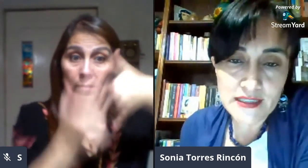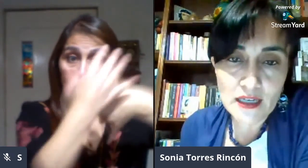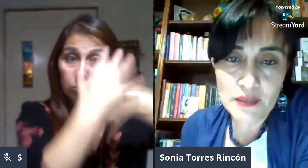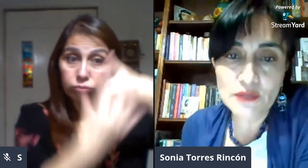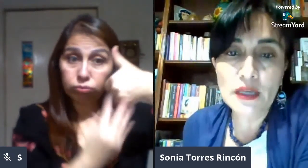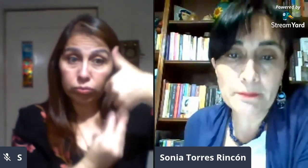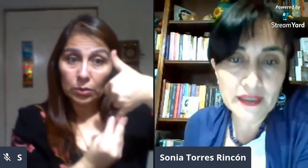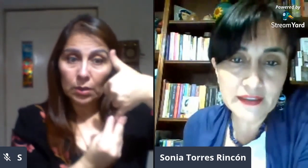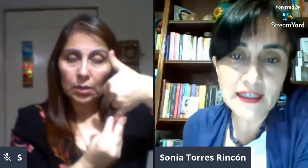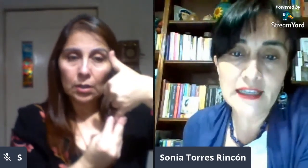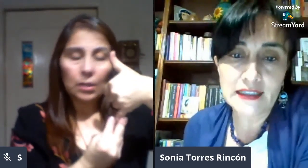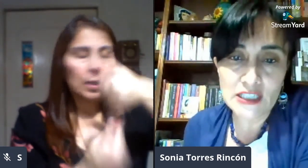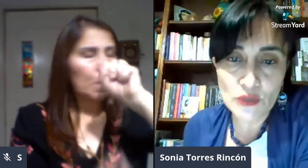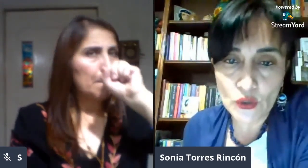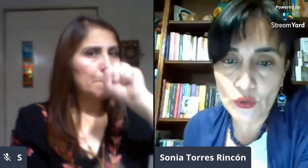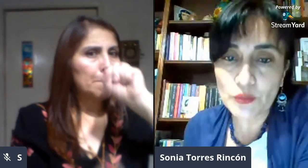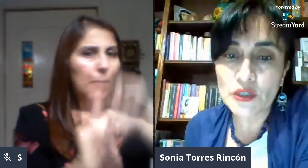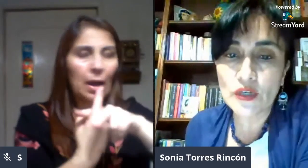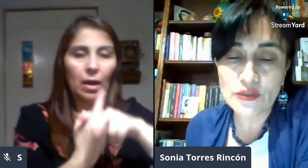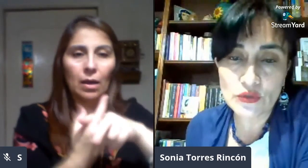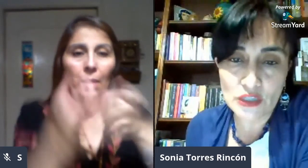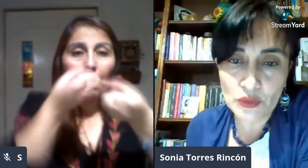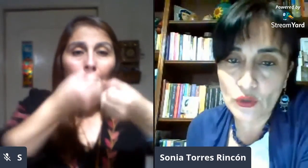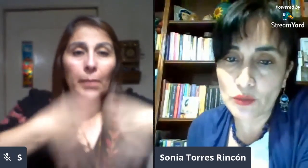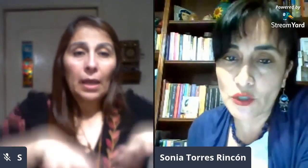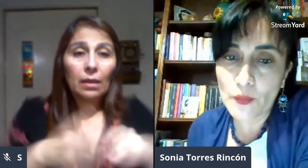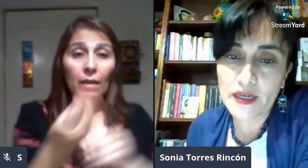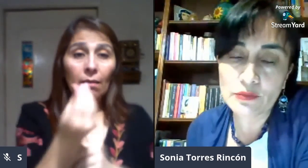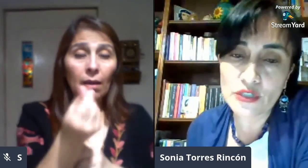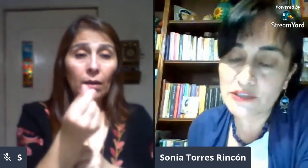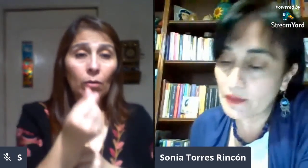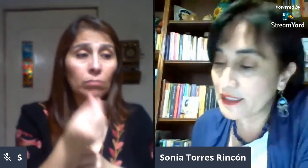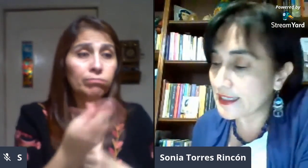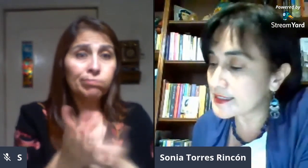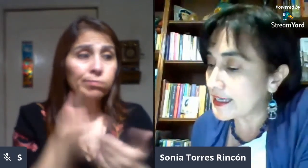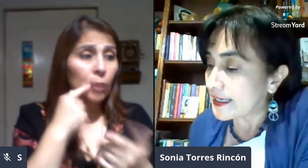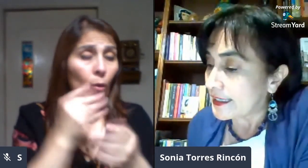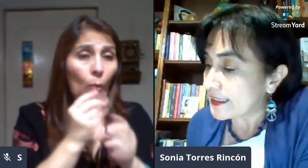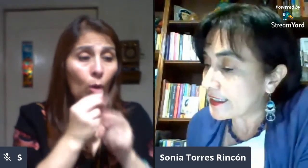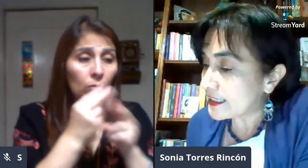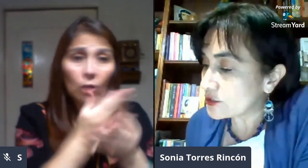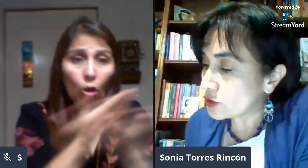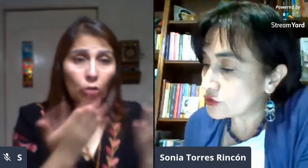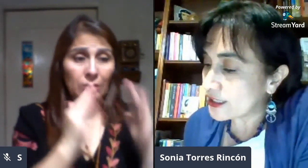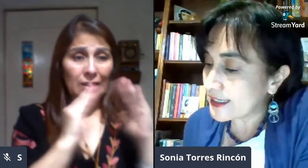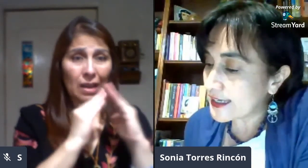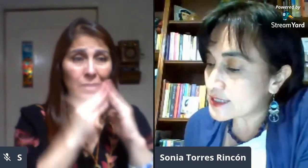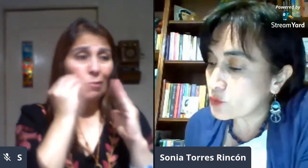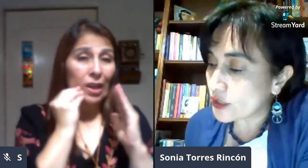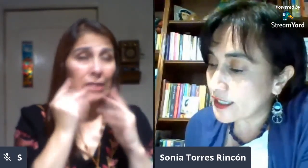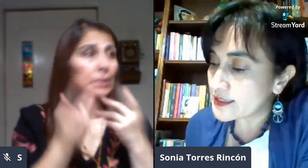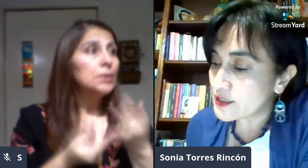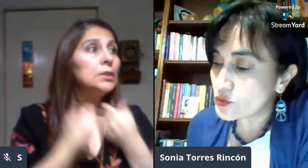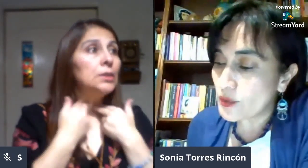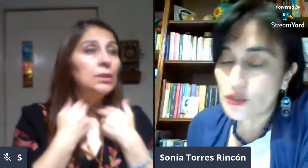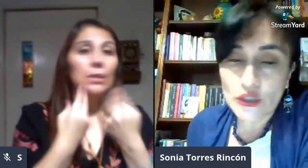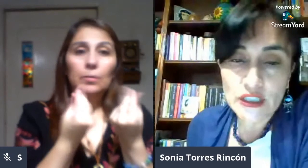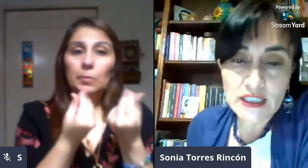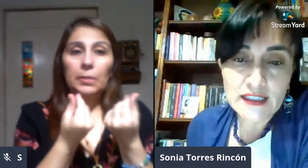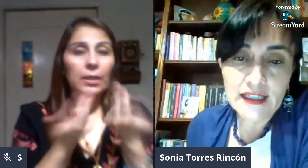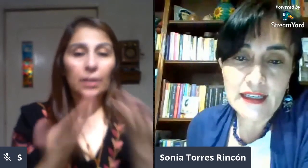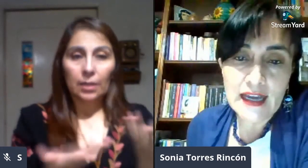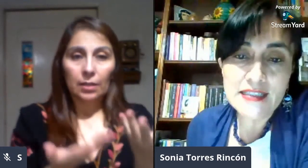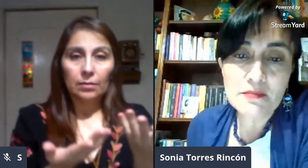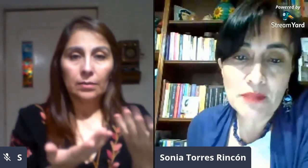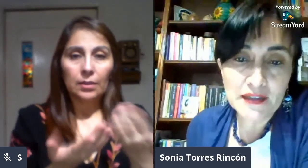generado básicamente una pérdida del ingreso económico, de sustento económico para muchas familias, y donde las mujeres en su